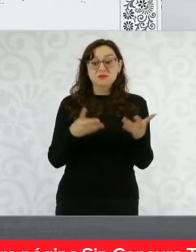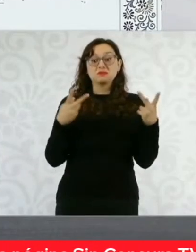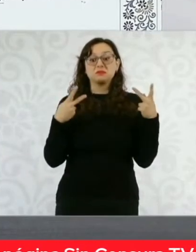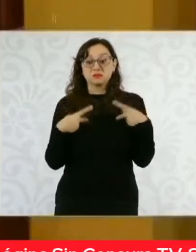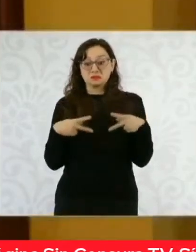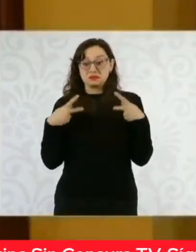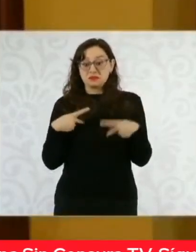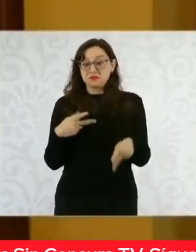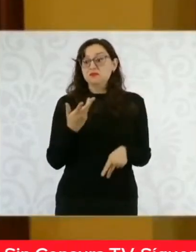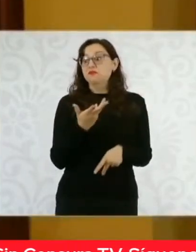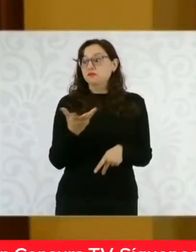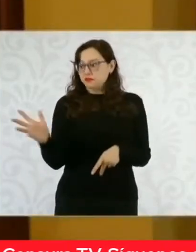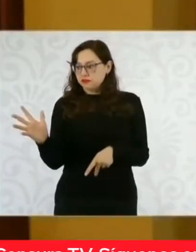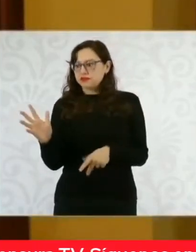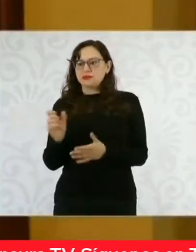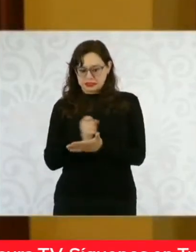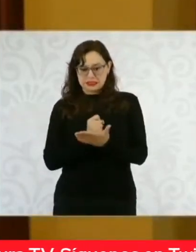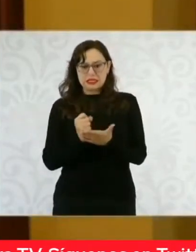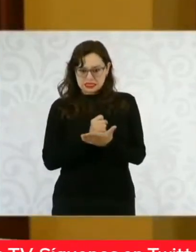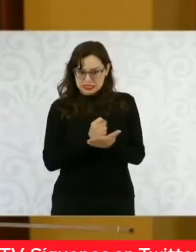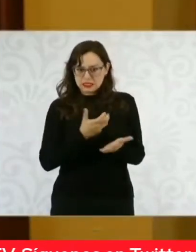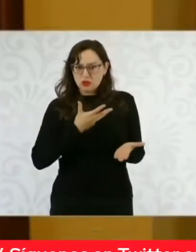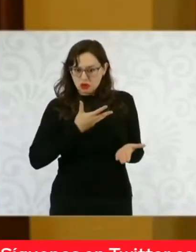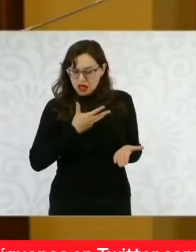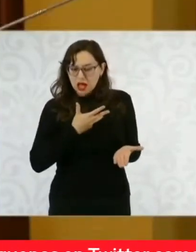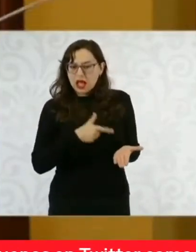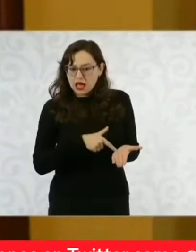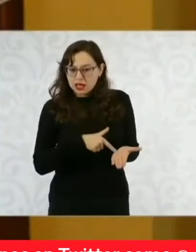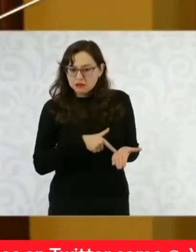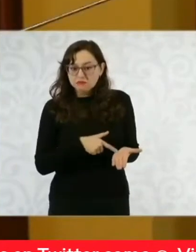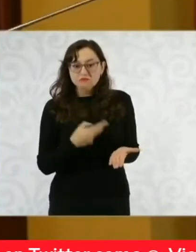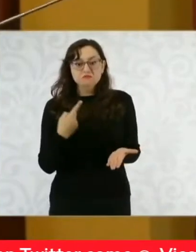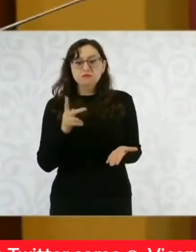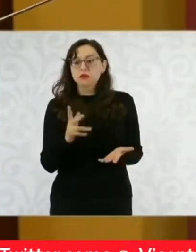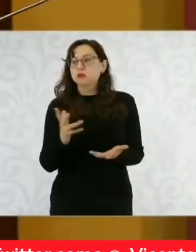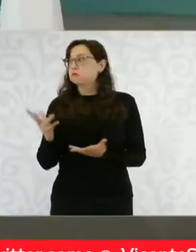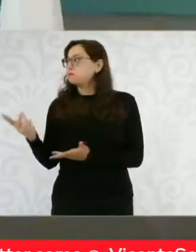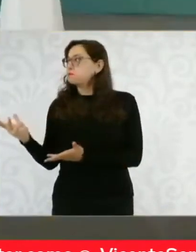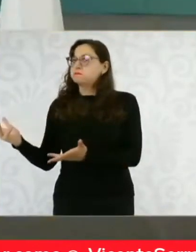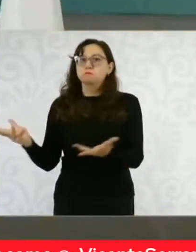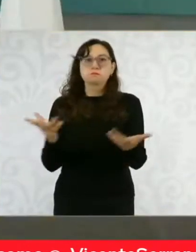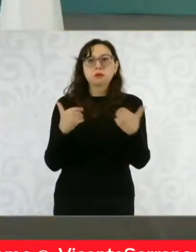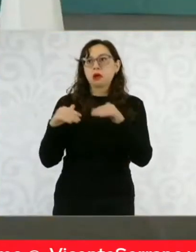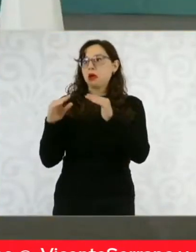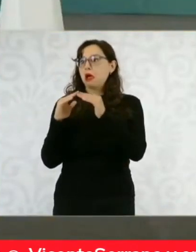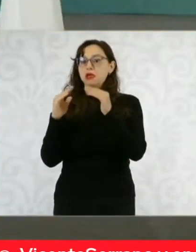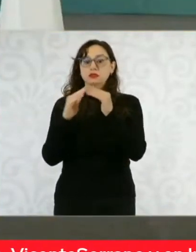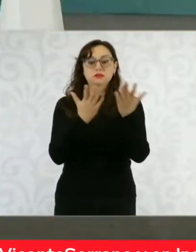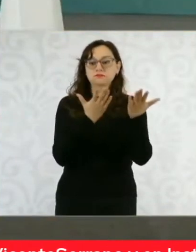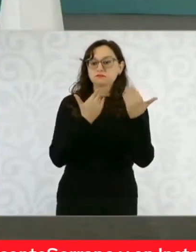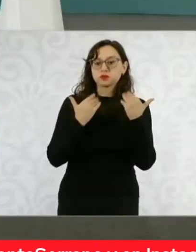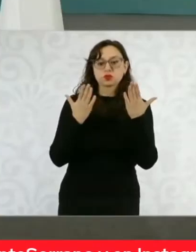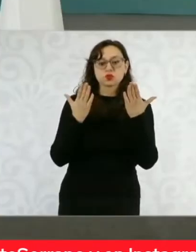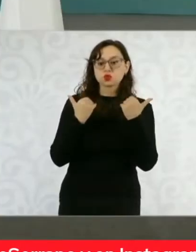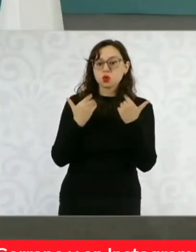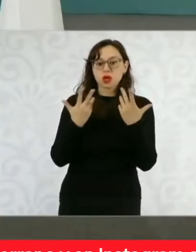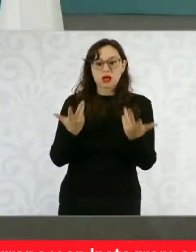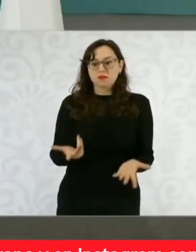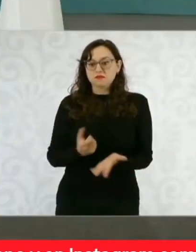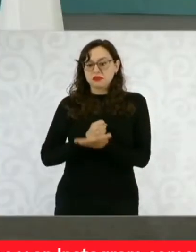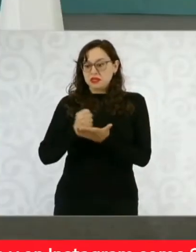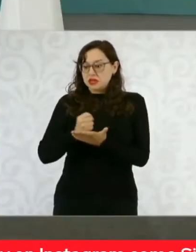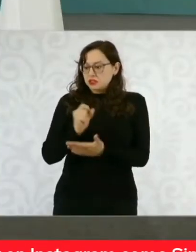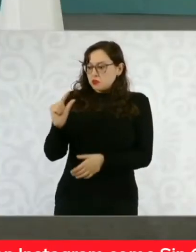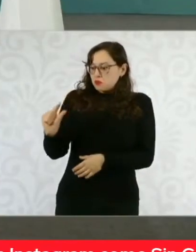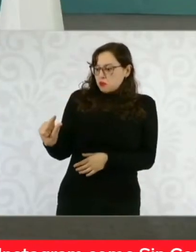derechohabientes que pueden acceder a un crédito, pero que en el mercado no encuentran vivienda acorde a